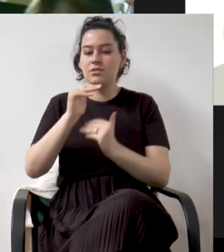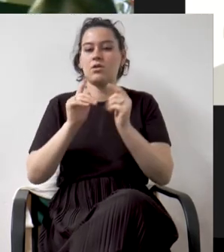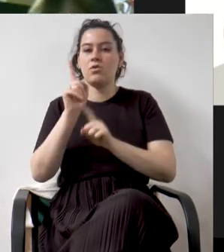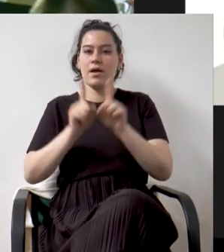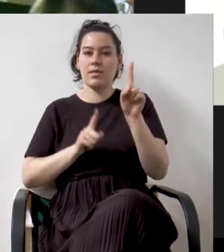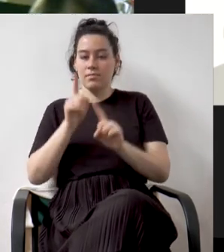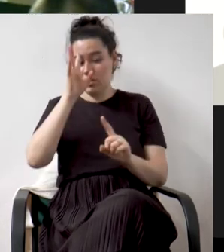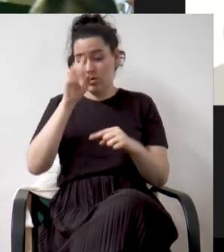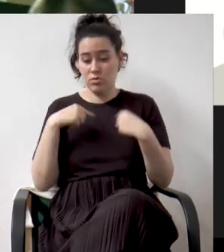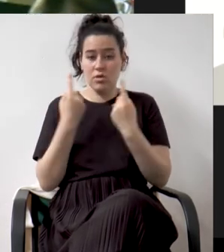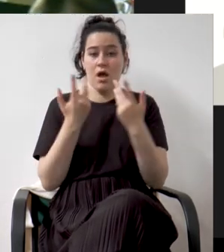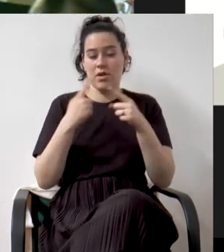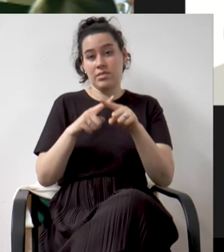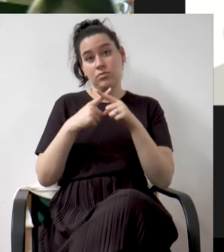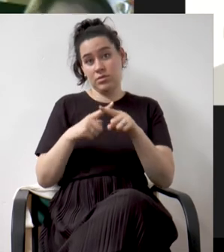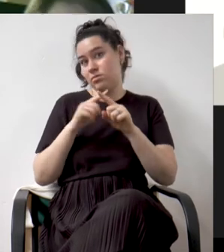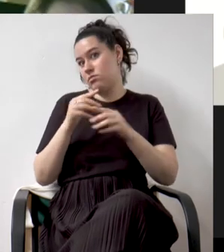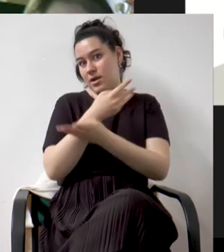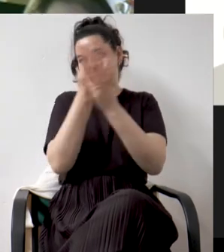creo que es lo que estamos discutiendo en el fondo.